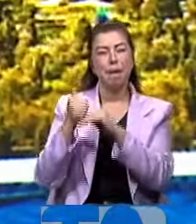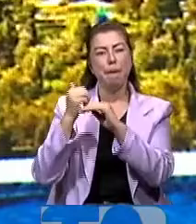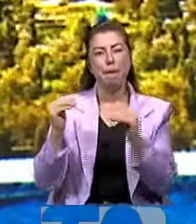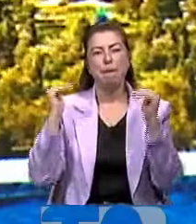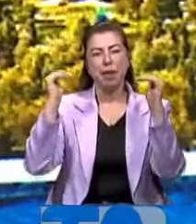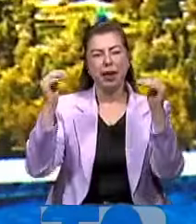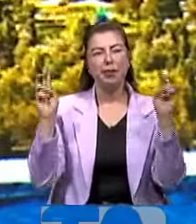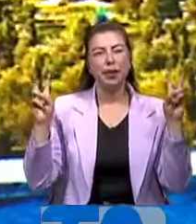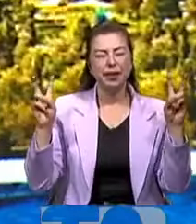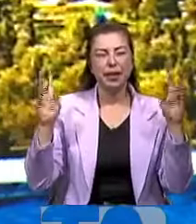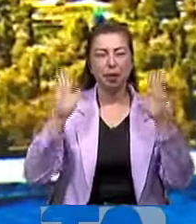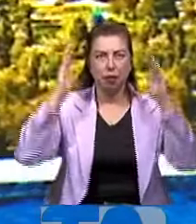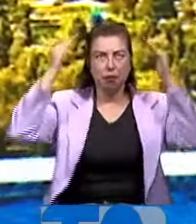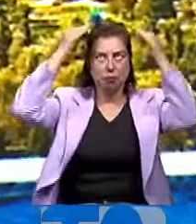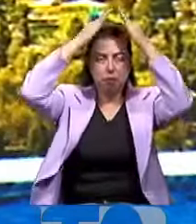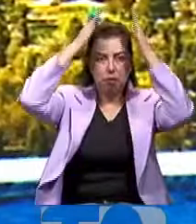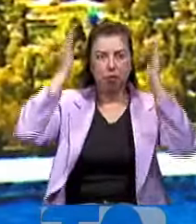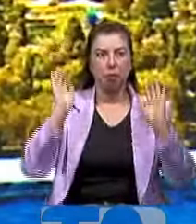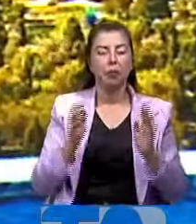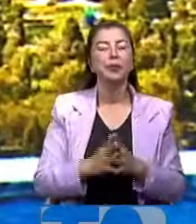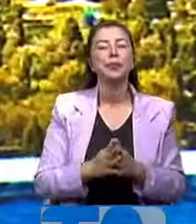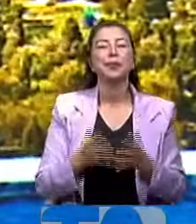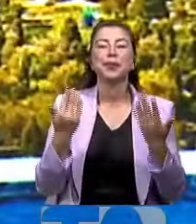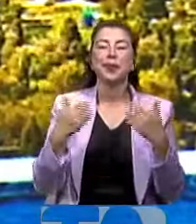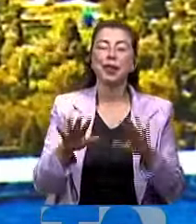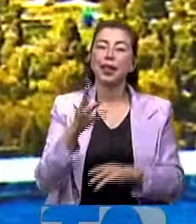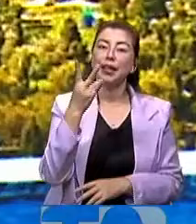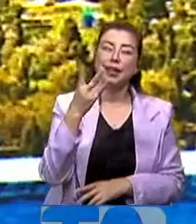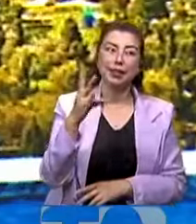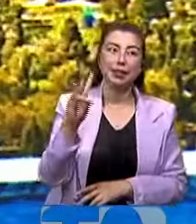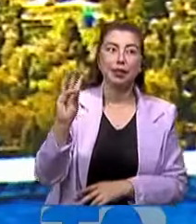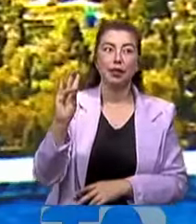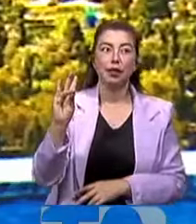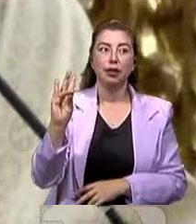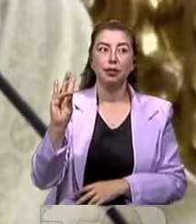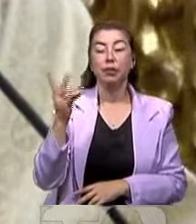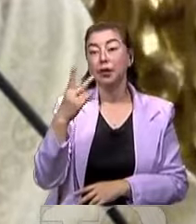en el Centro Histórico de Quito se celebraron 17 misas en 9 idiomas.